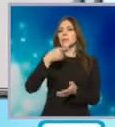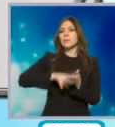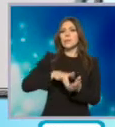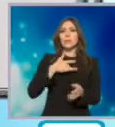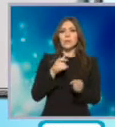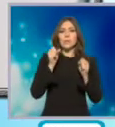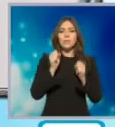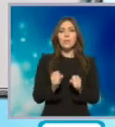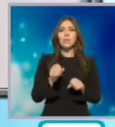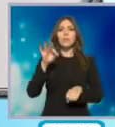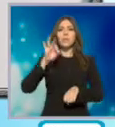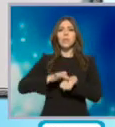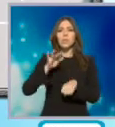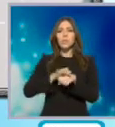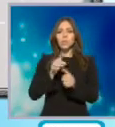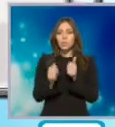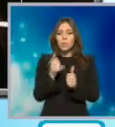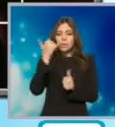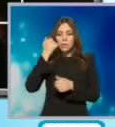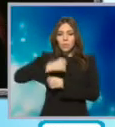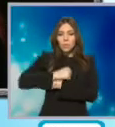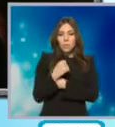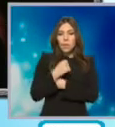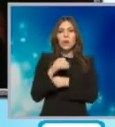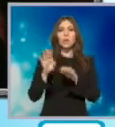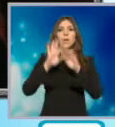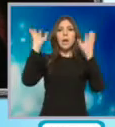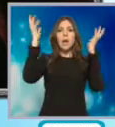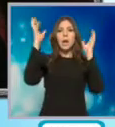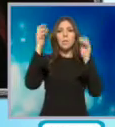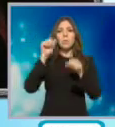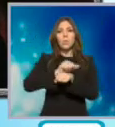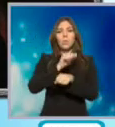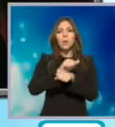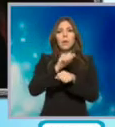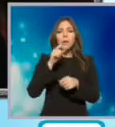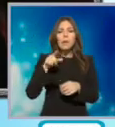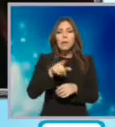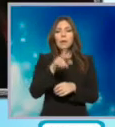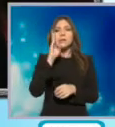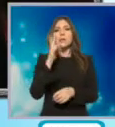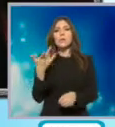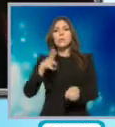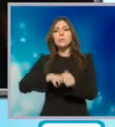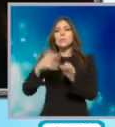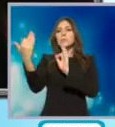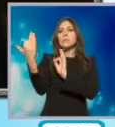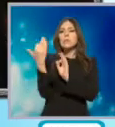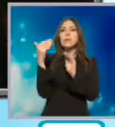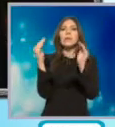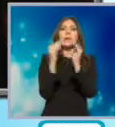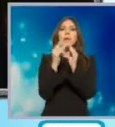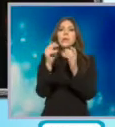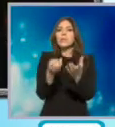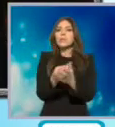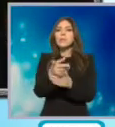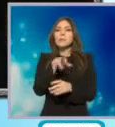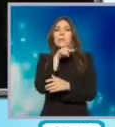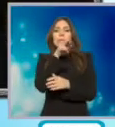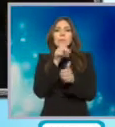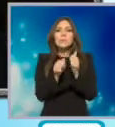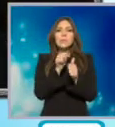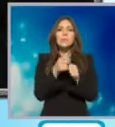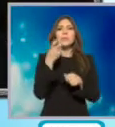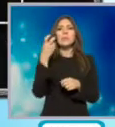el teléfono del médico, la ambulancia, los hospitales cerca, no salir de casa, ¿no? Entonces, todo esto ya se puede ver